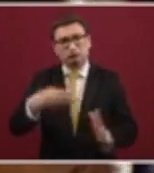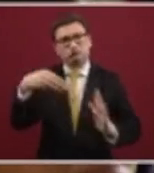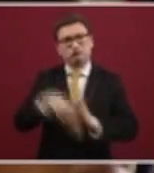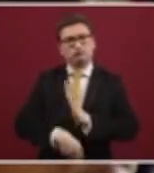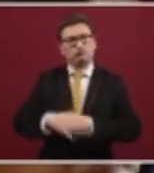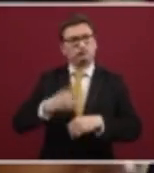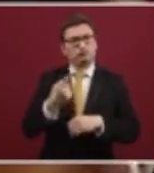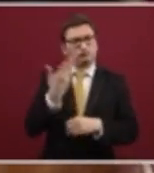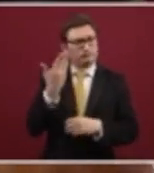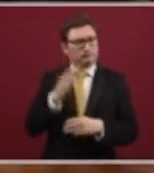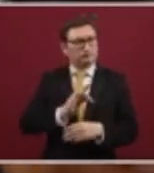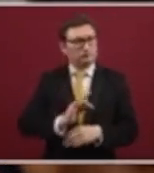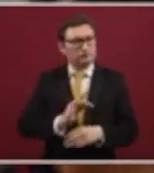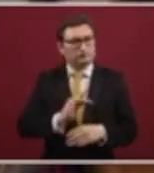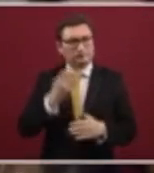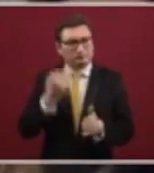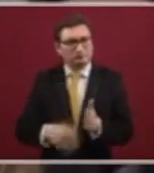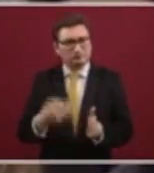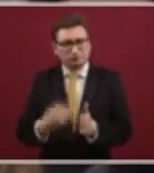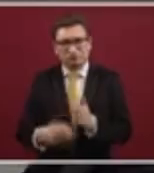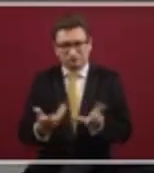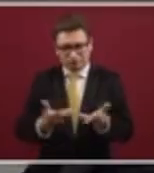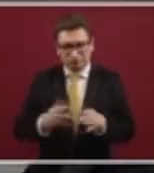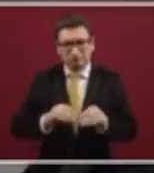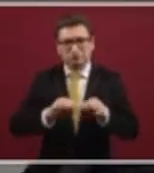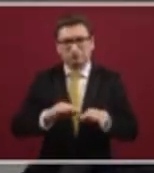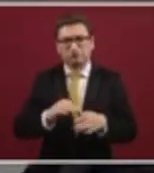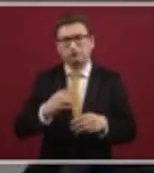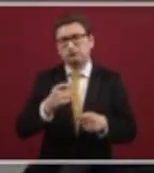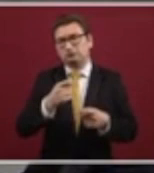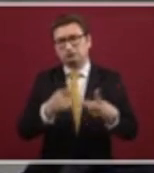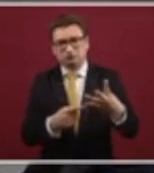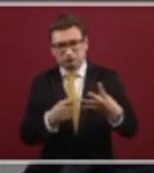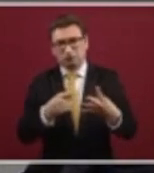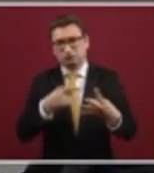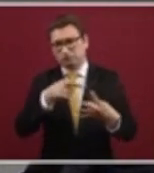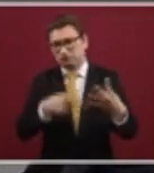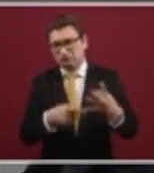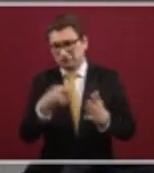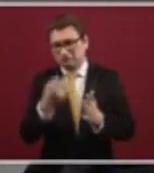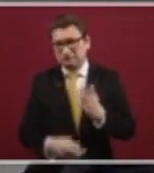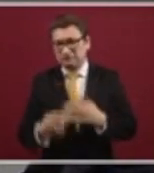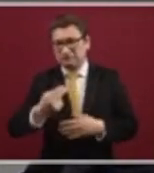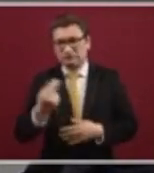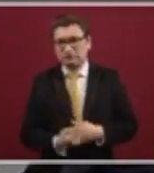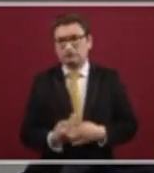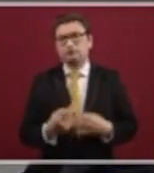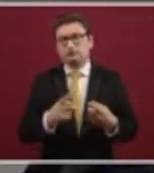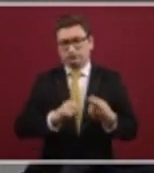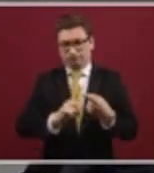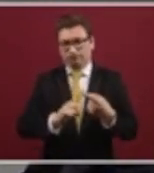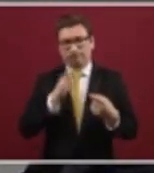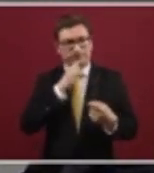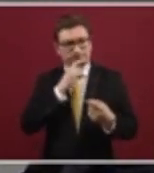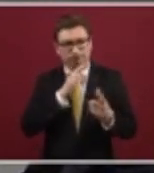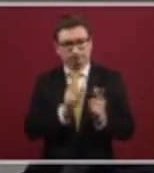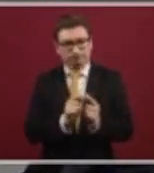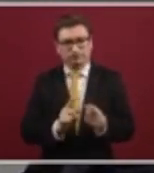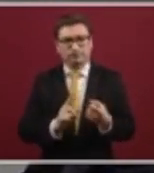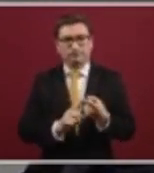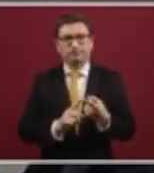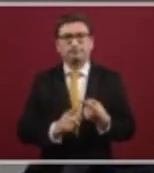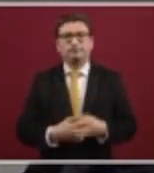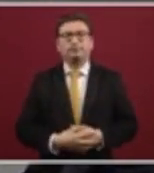unas de mayor intensidad en ciertos puntos focos rojos. Rápidamente, pues es